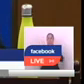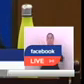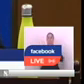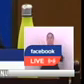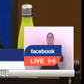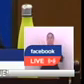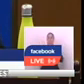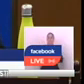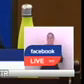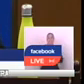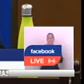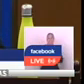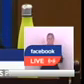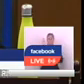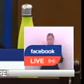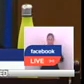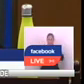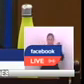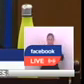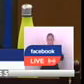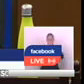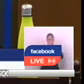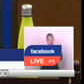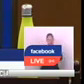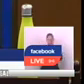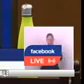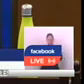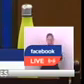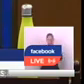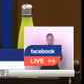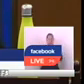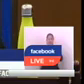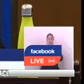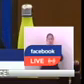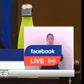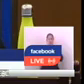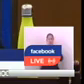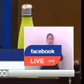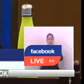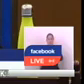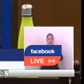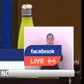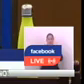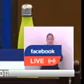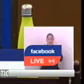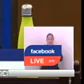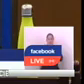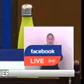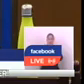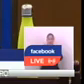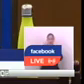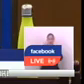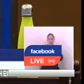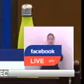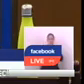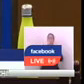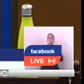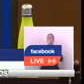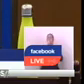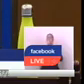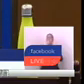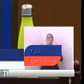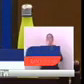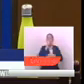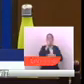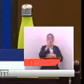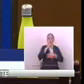donde deberán realizar sus labores vía teletrabajo. Pero para el caso de las universidades, tanto públicas como